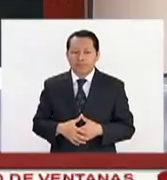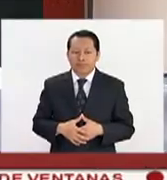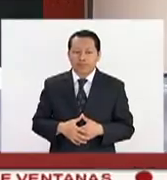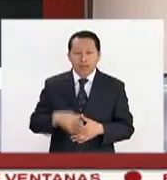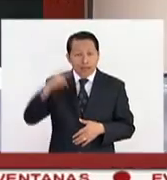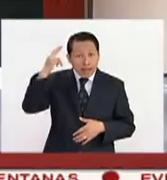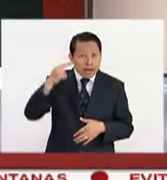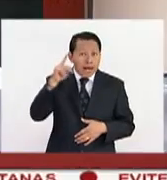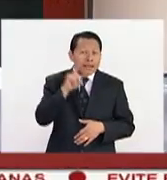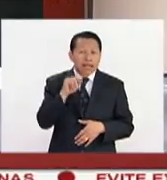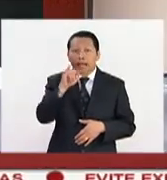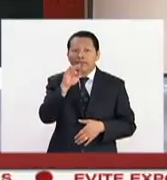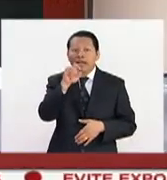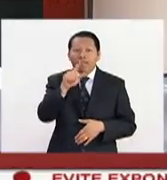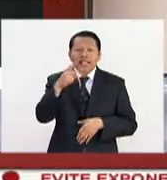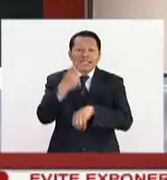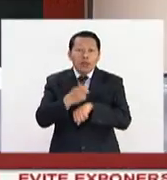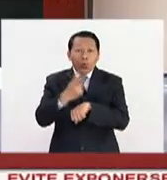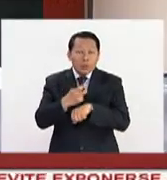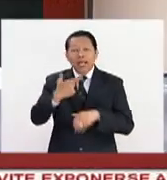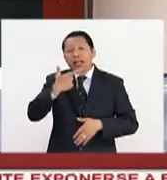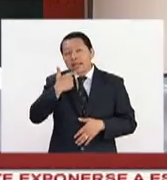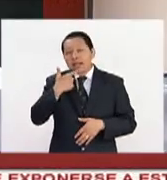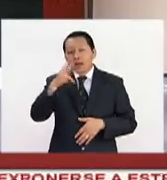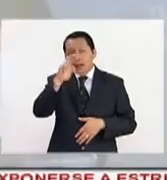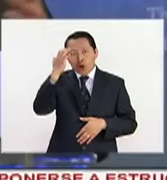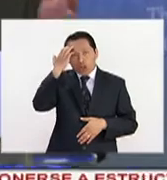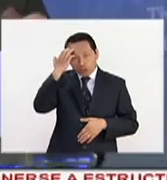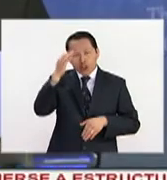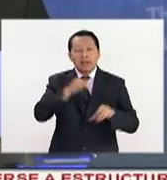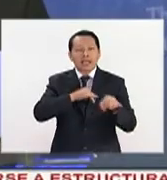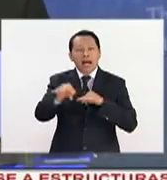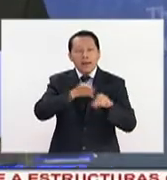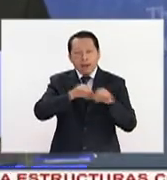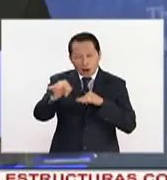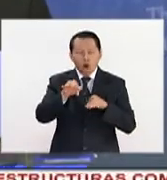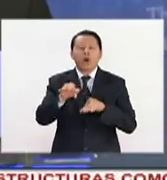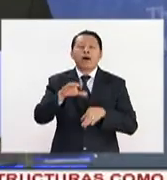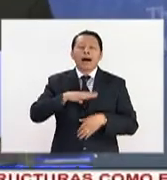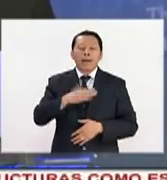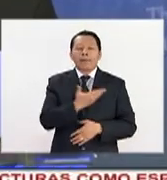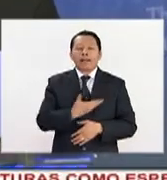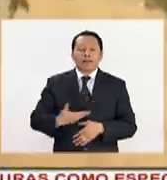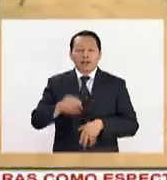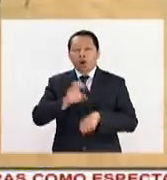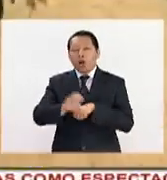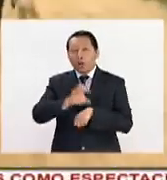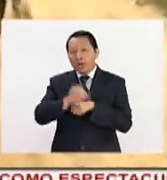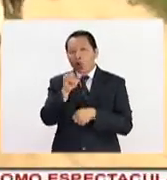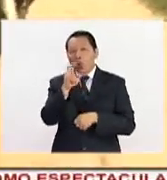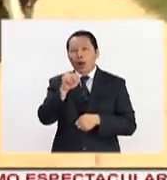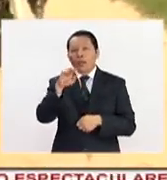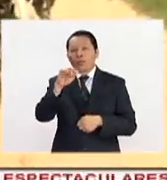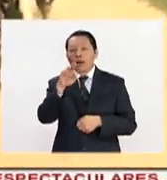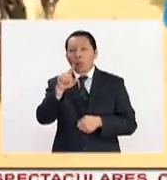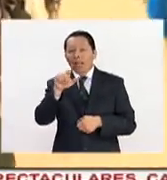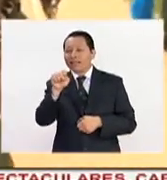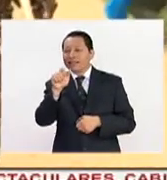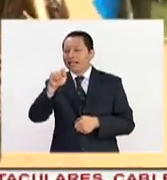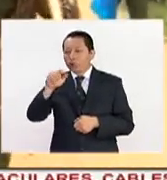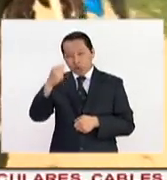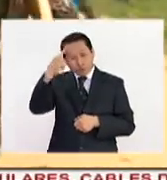La reina Isabel II de Inglaterra reconoció el esfuerzo del presidente de Colombia, Juan Manuel Santos, para terminar con el conflicto